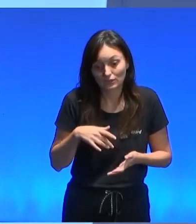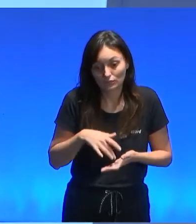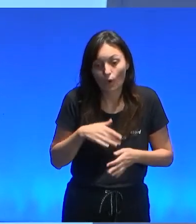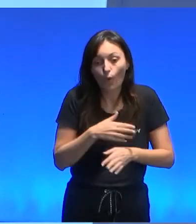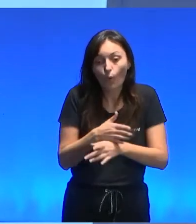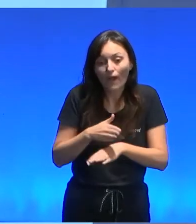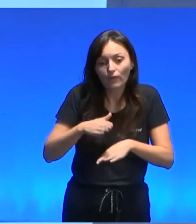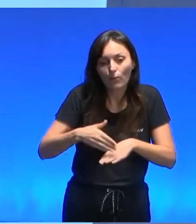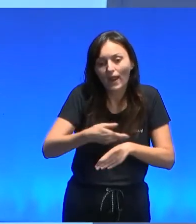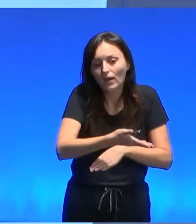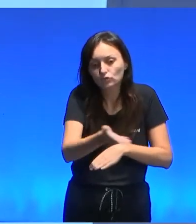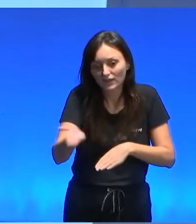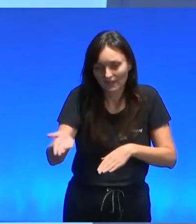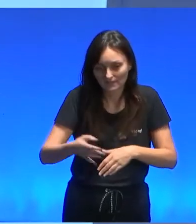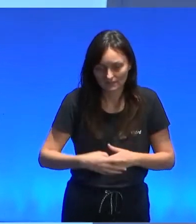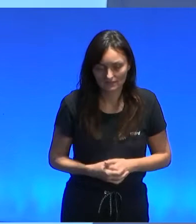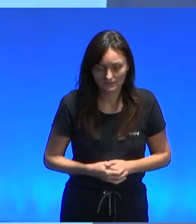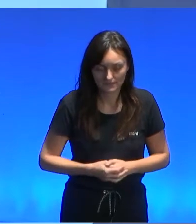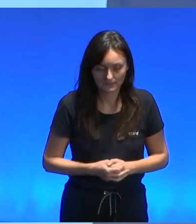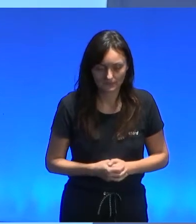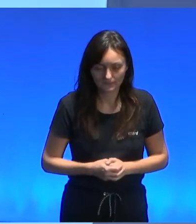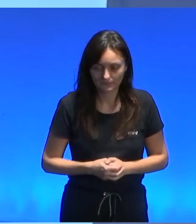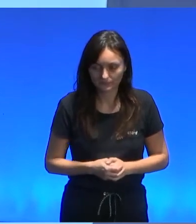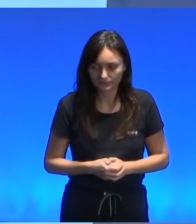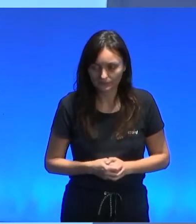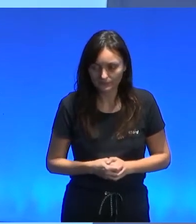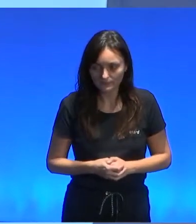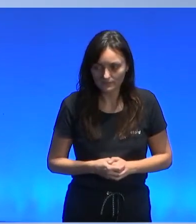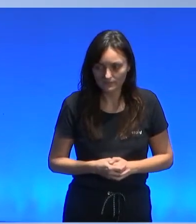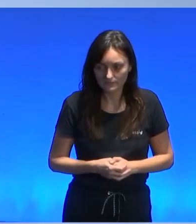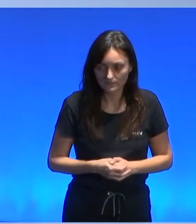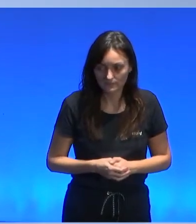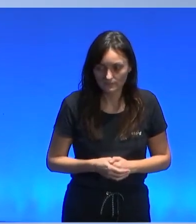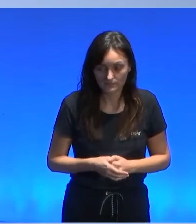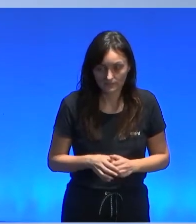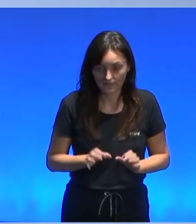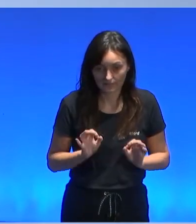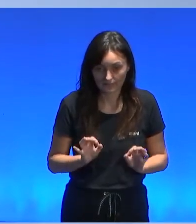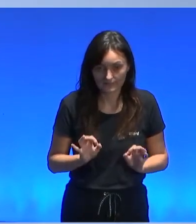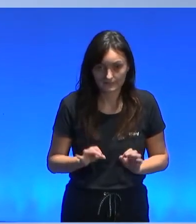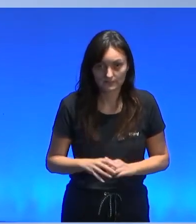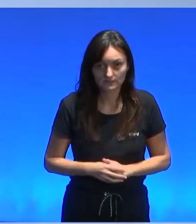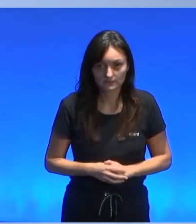para vosotros». Es así.